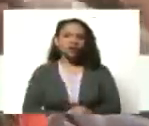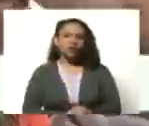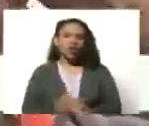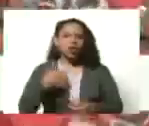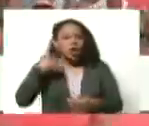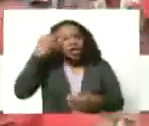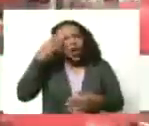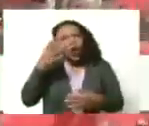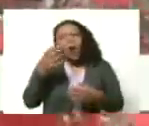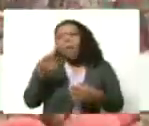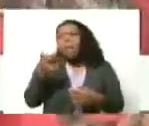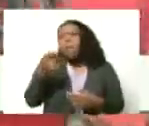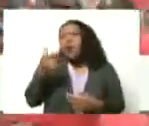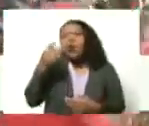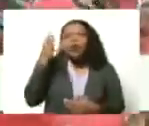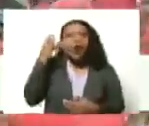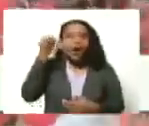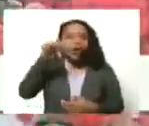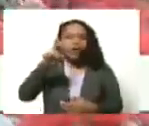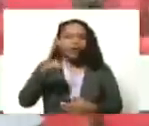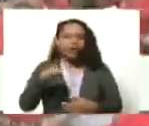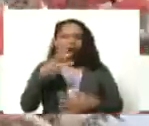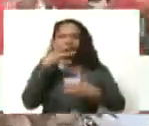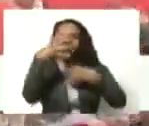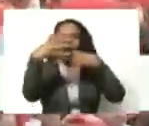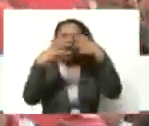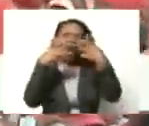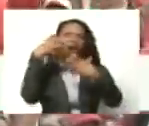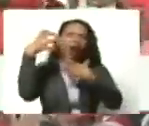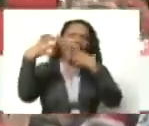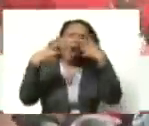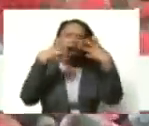Creo que no hay muchas mujeres aquí.